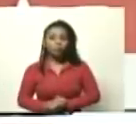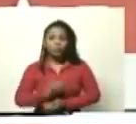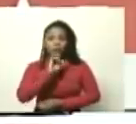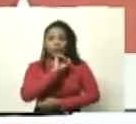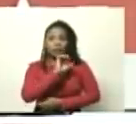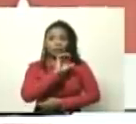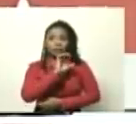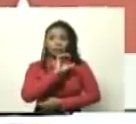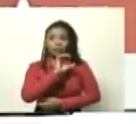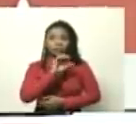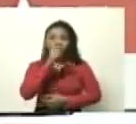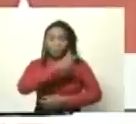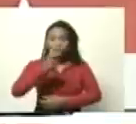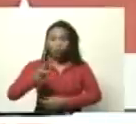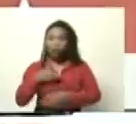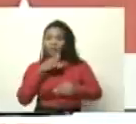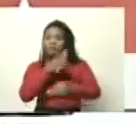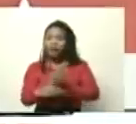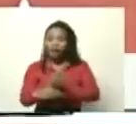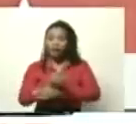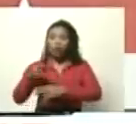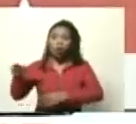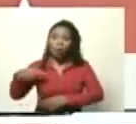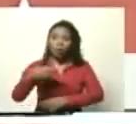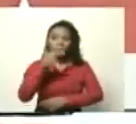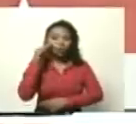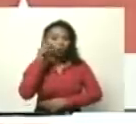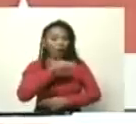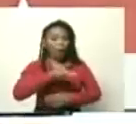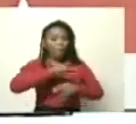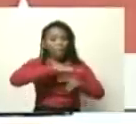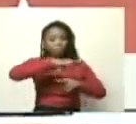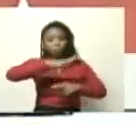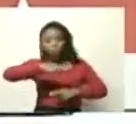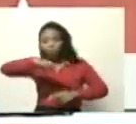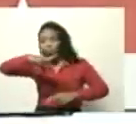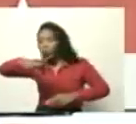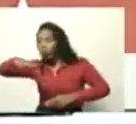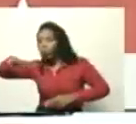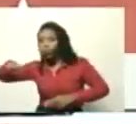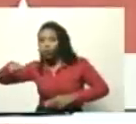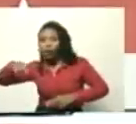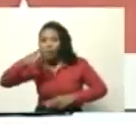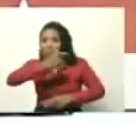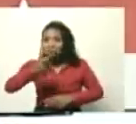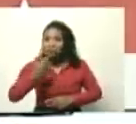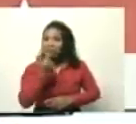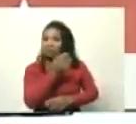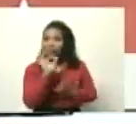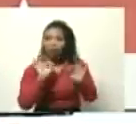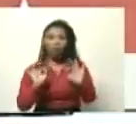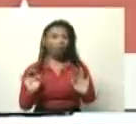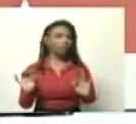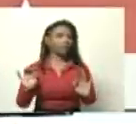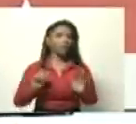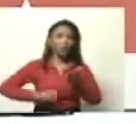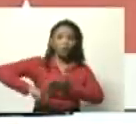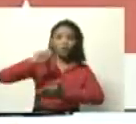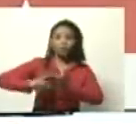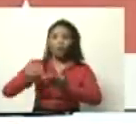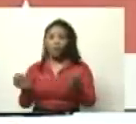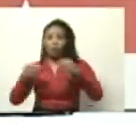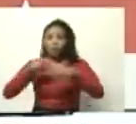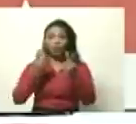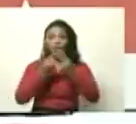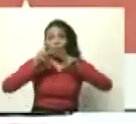50 y la gente va, aparecen los ríos, los cadáveres. Y nadie dice nada. Los firmantes del acuerdo